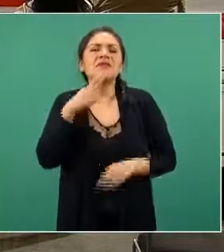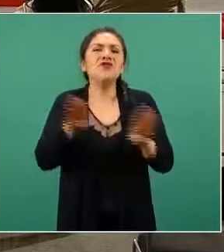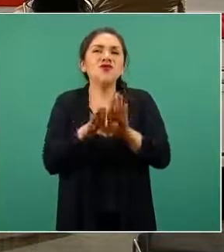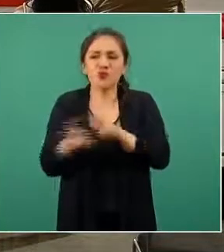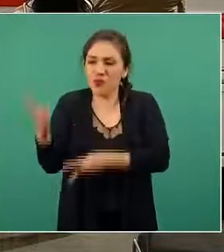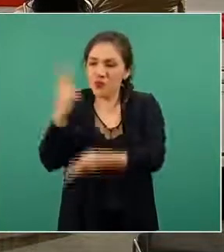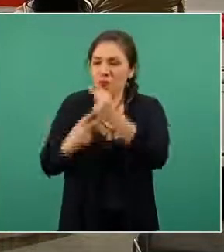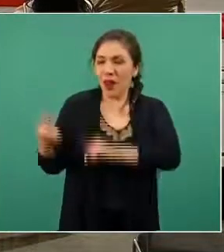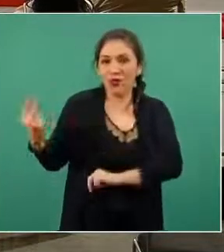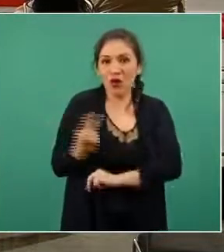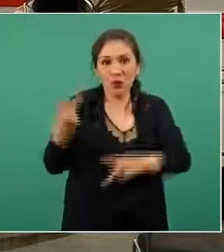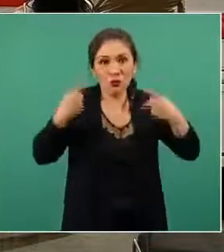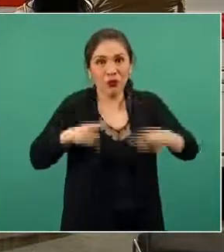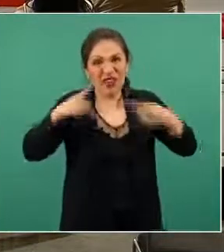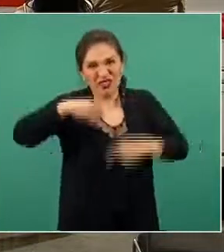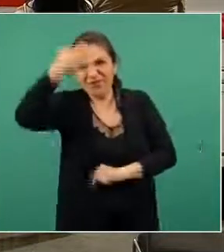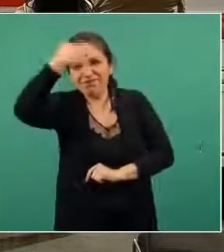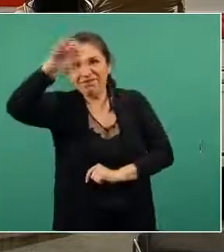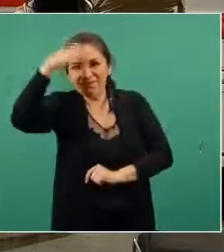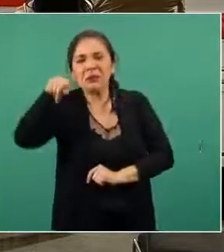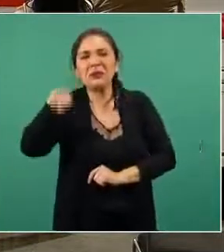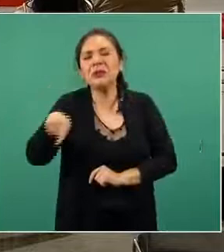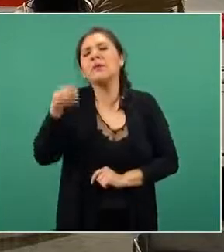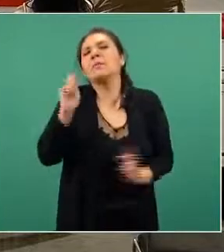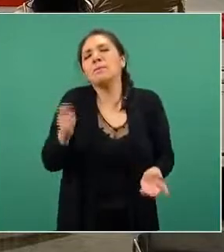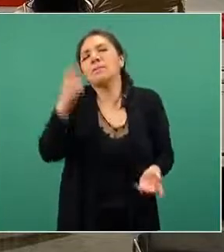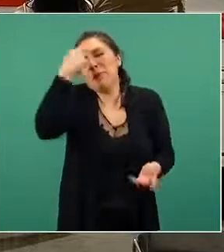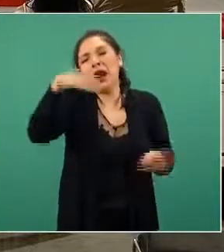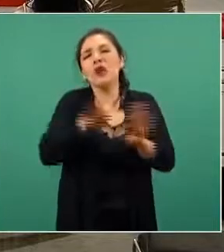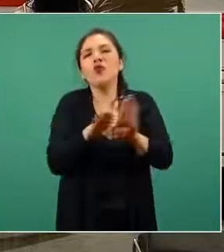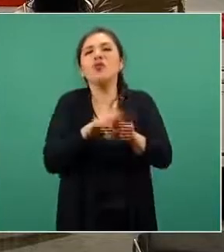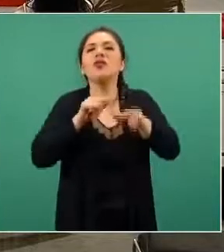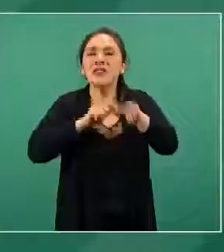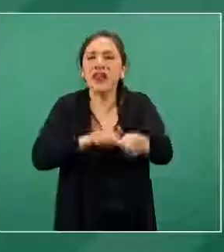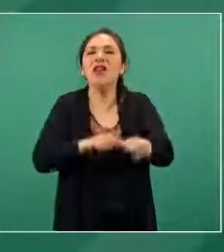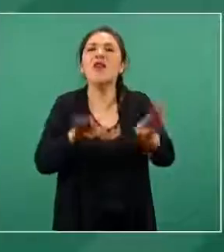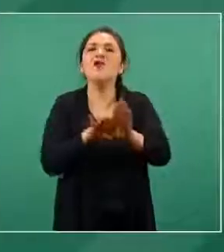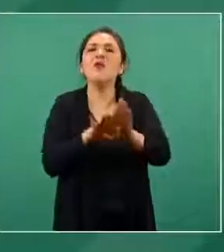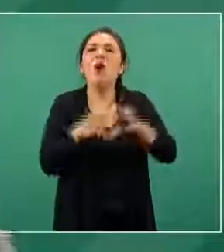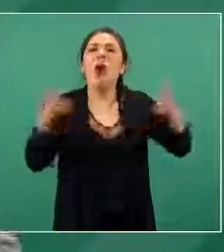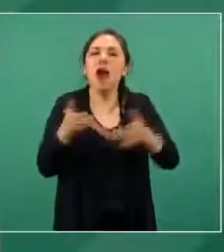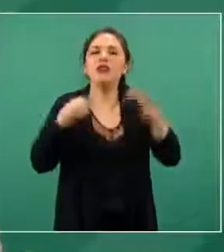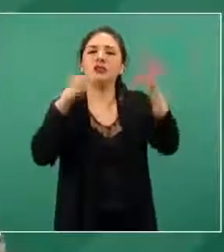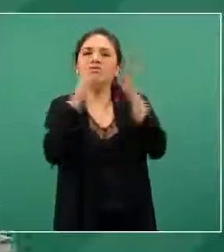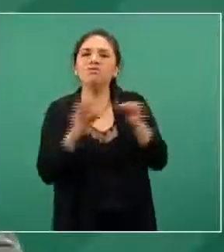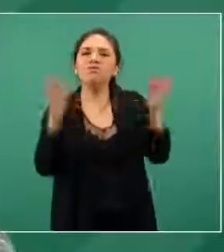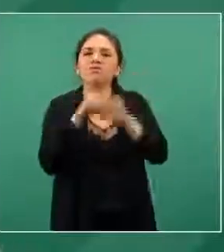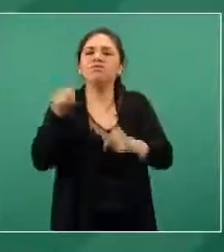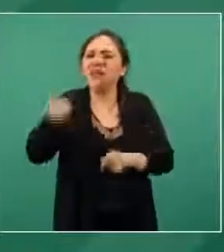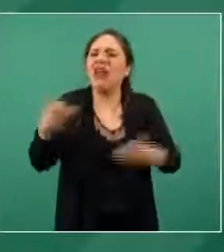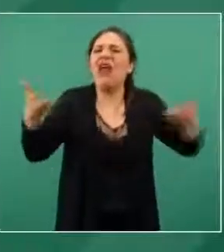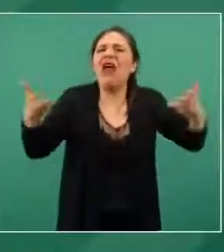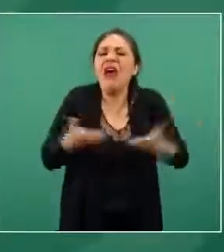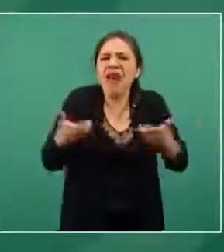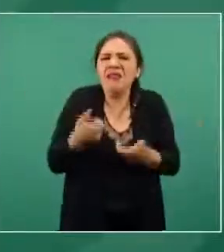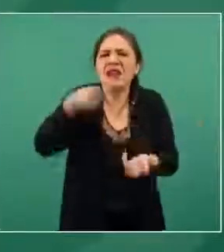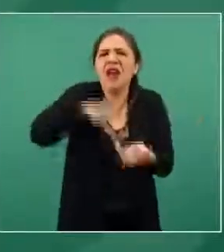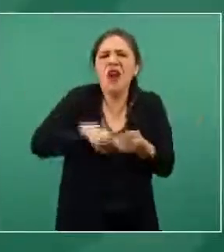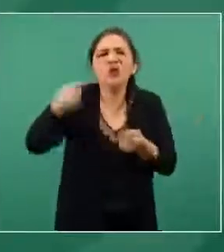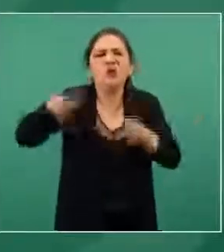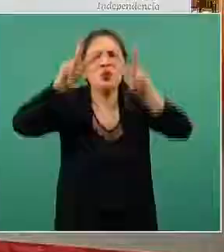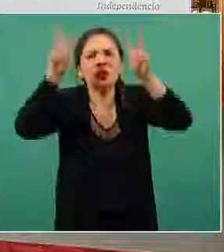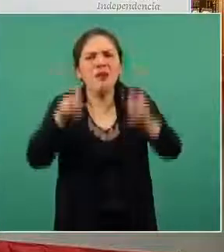tener aquí a nuestros expertos es también pues mantener una dinámica de que nos platiquen un poco más de este